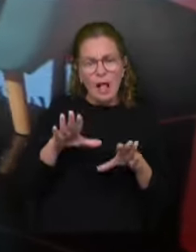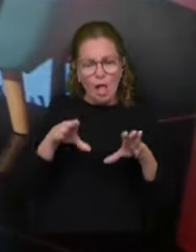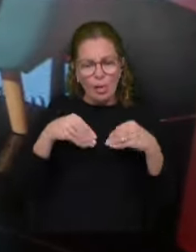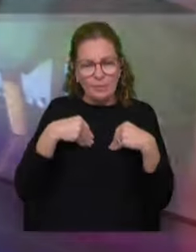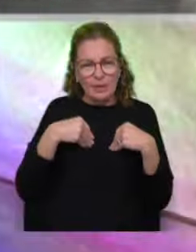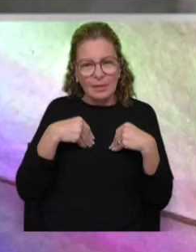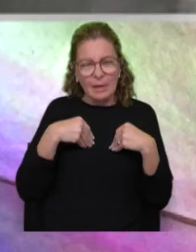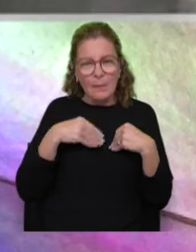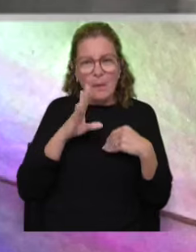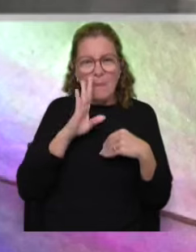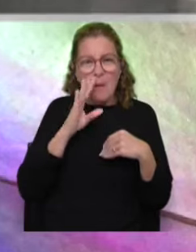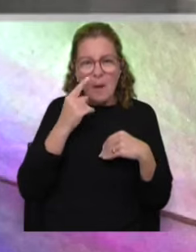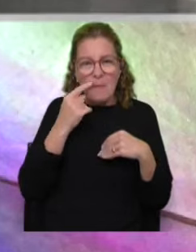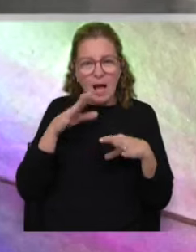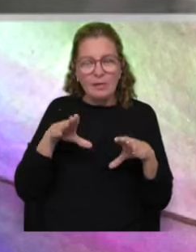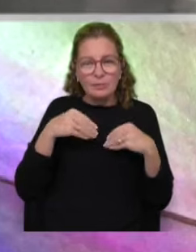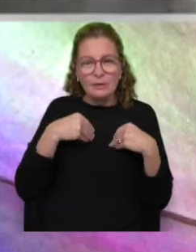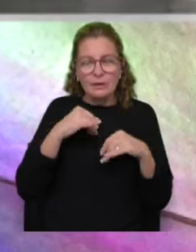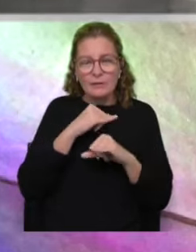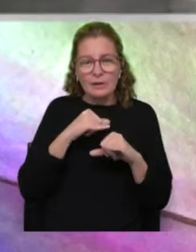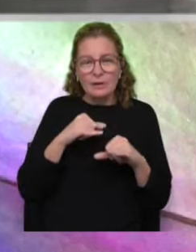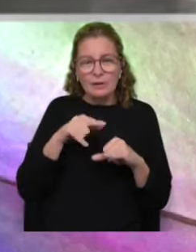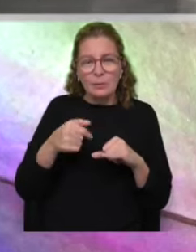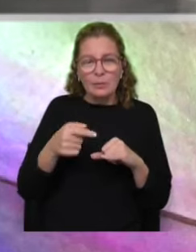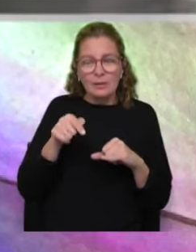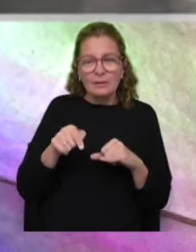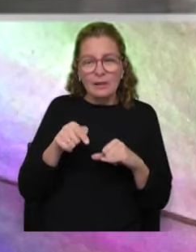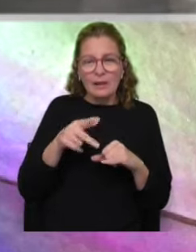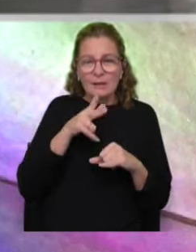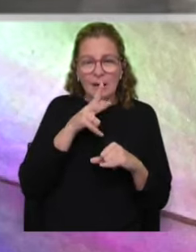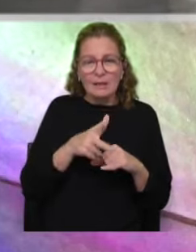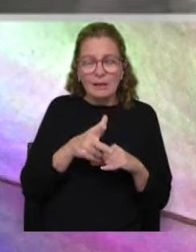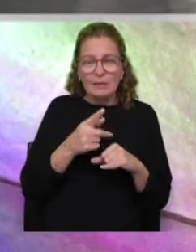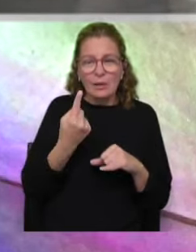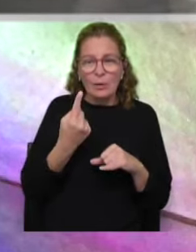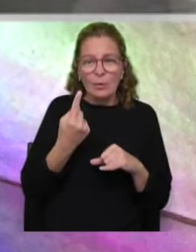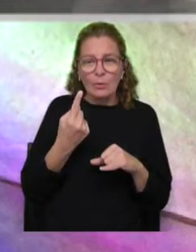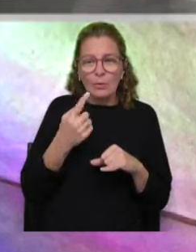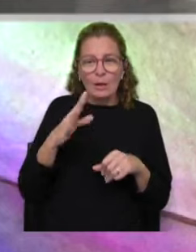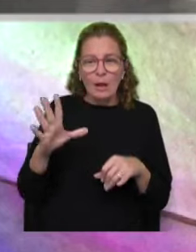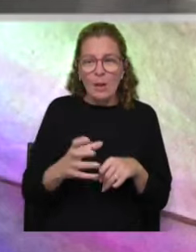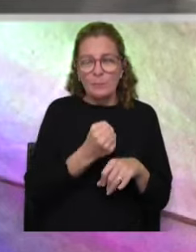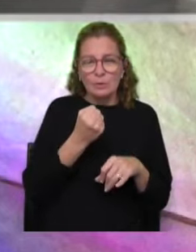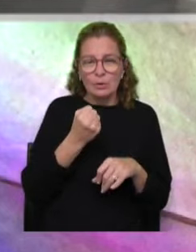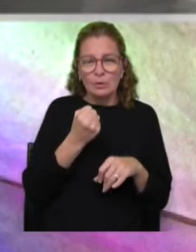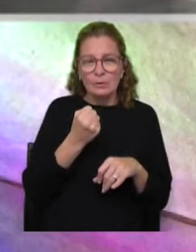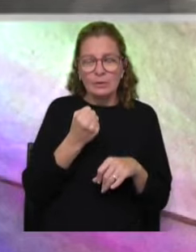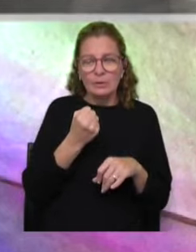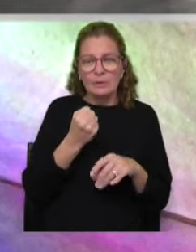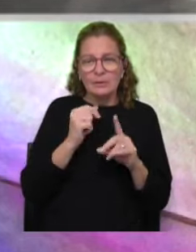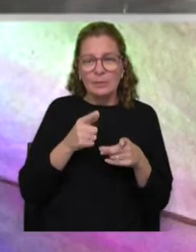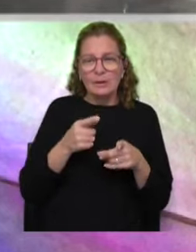Y bueno, finalmente se entera que ella es la hija de un captor, de un raptor y de